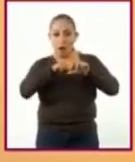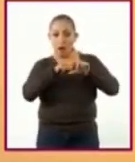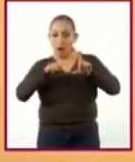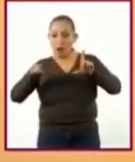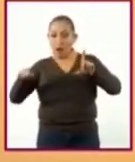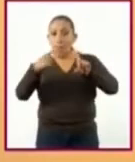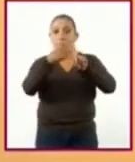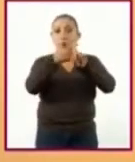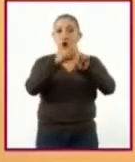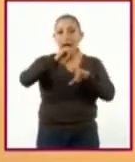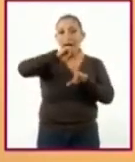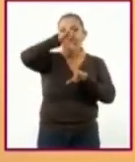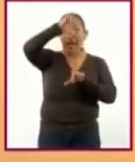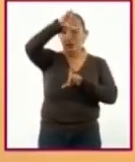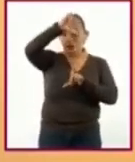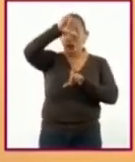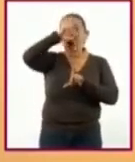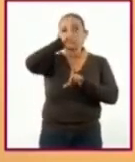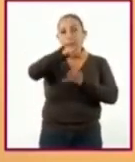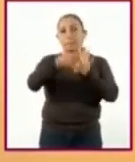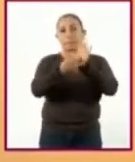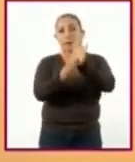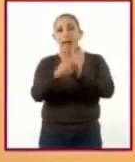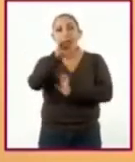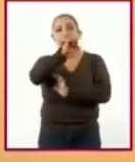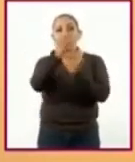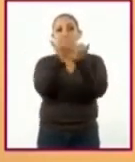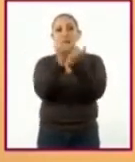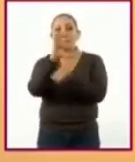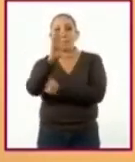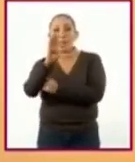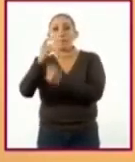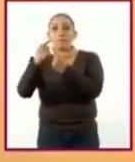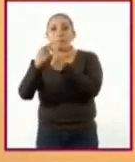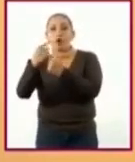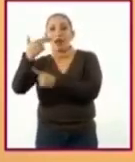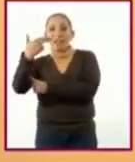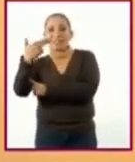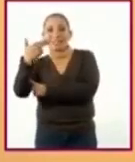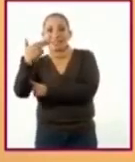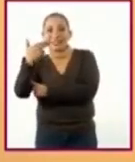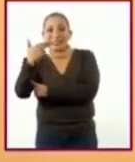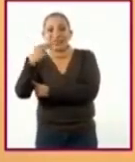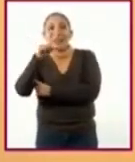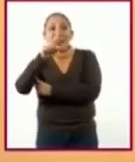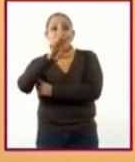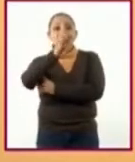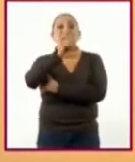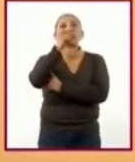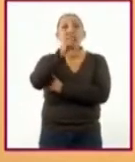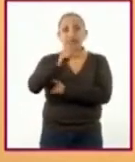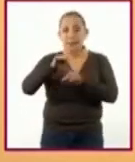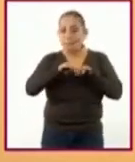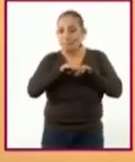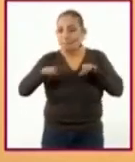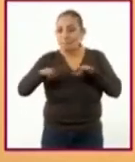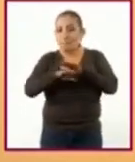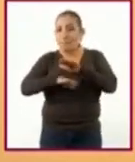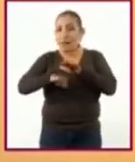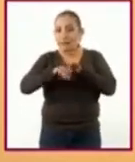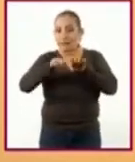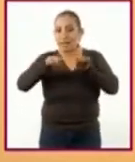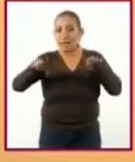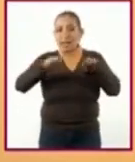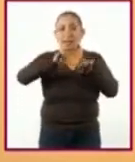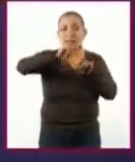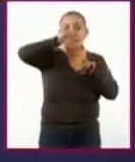base por la altura, lo cual se representa como A igual a B por H, donde B representa la base y H la